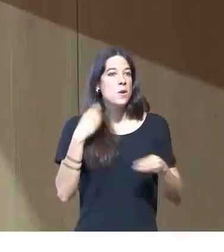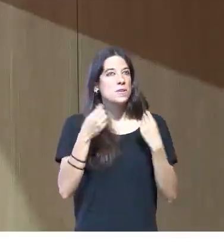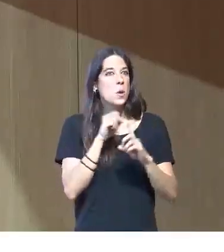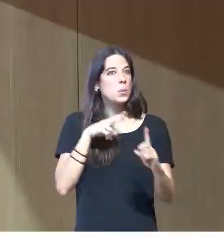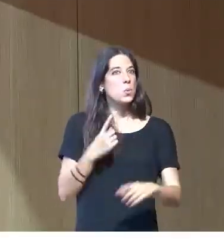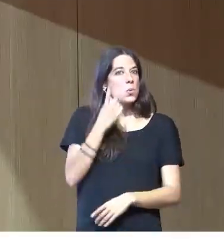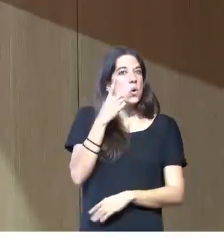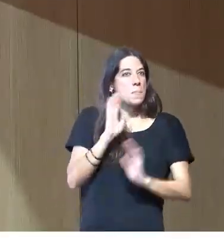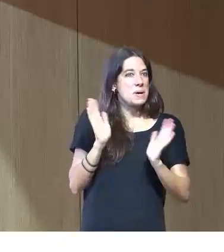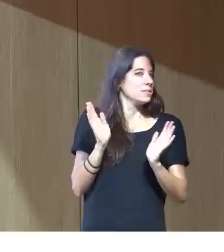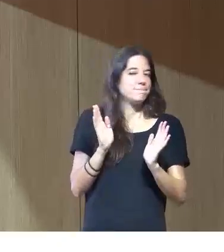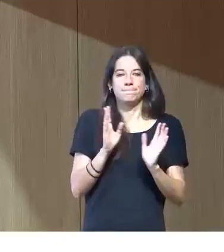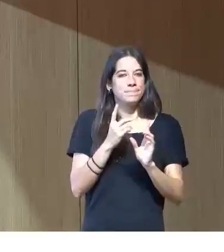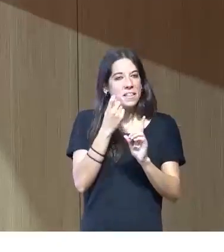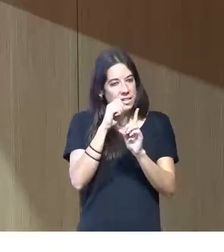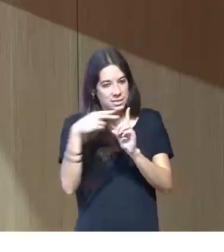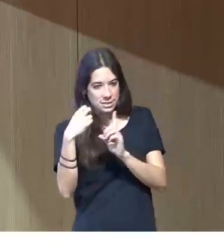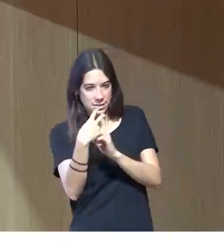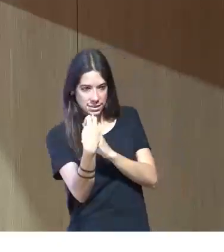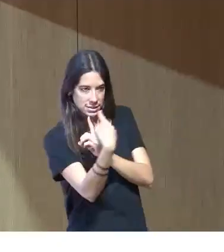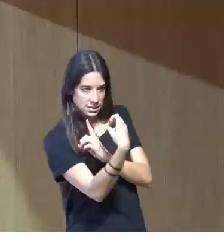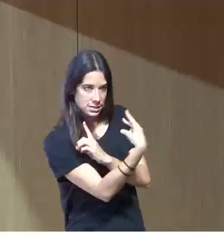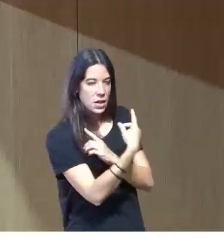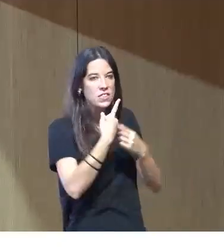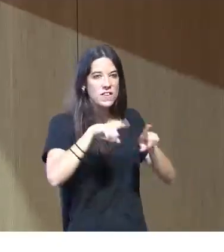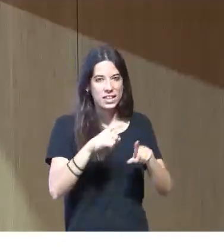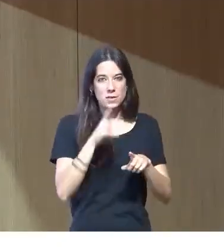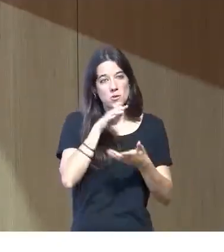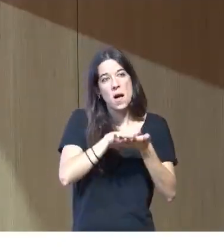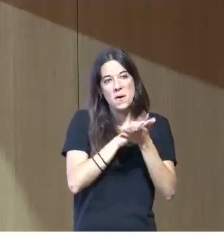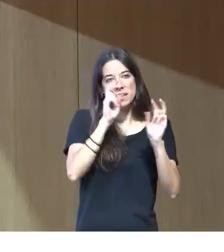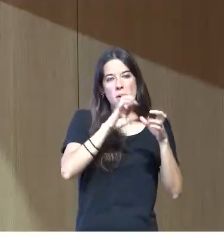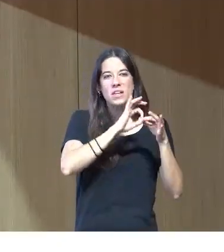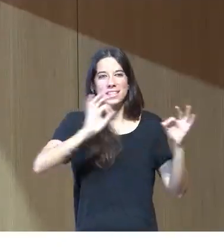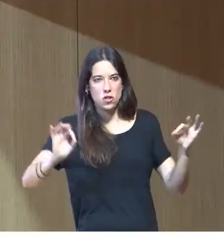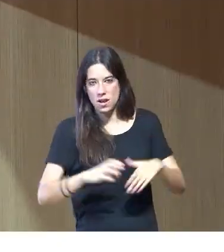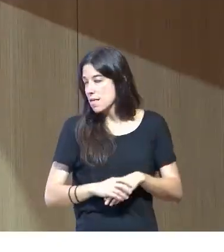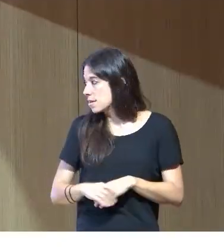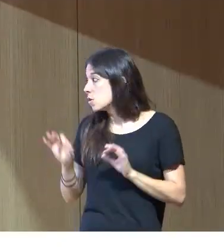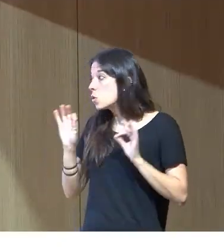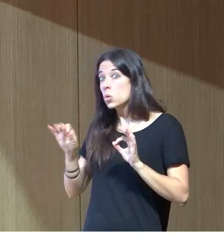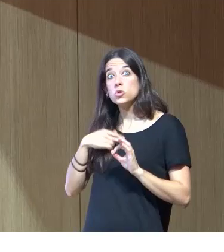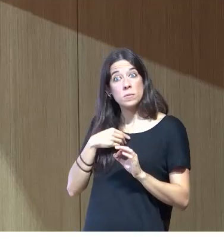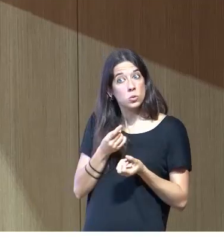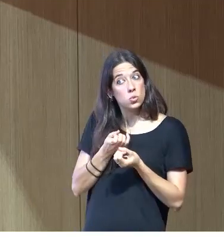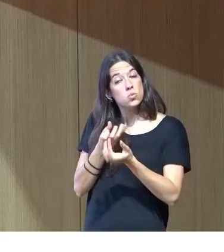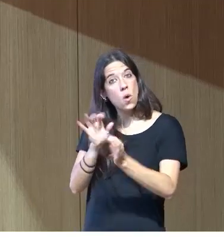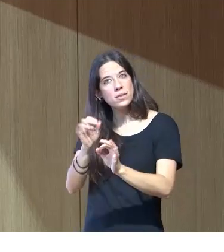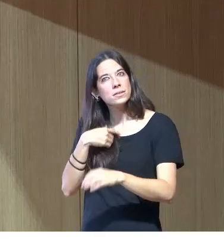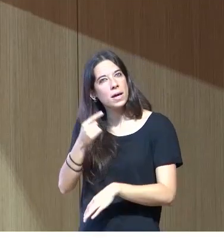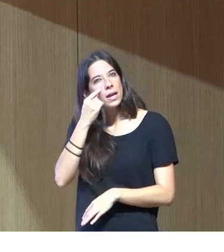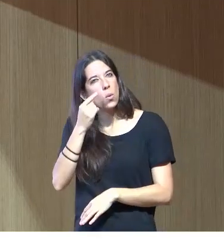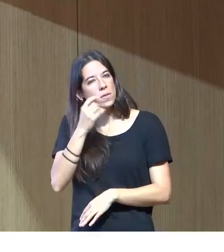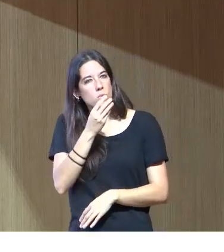manera no teniendo un poquito a esta parte de las interseccionalidades que decía lo que estás contando y me resuena mucho